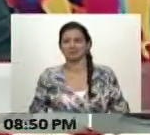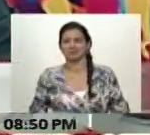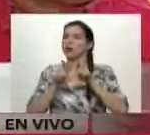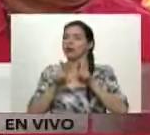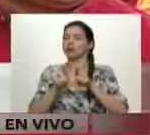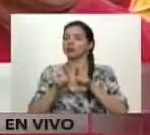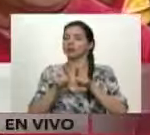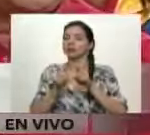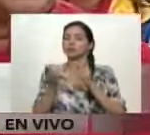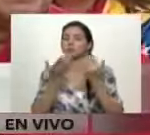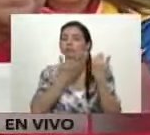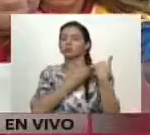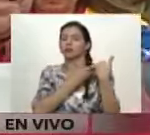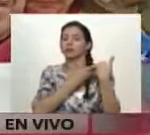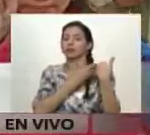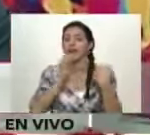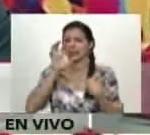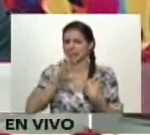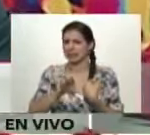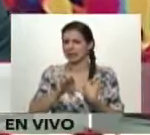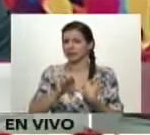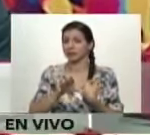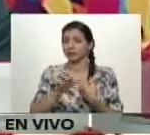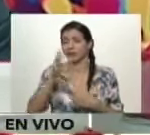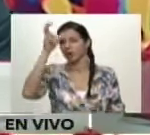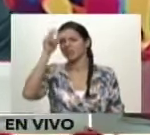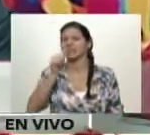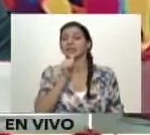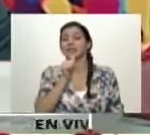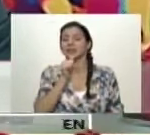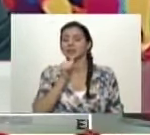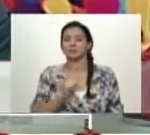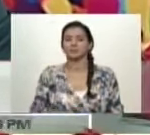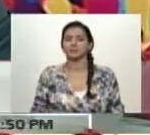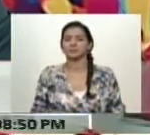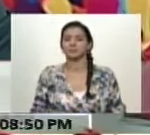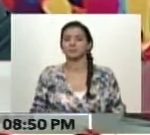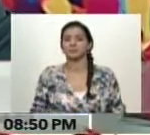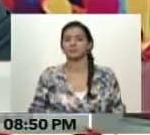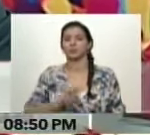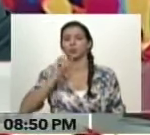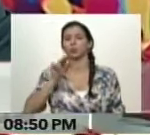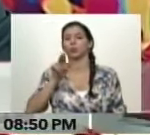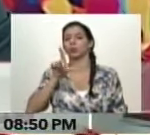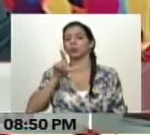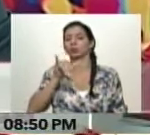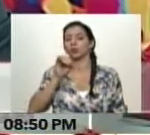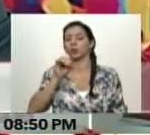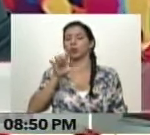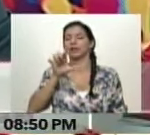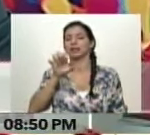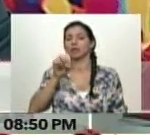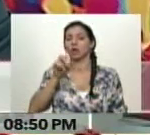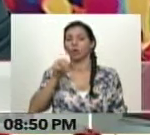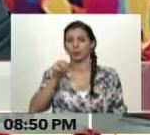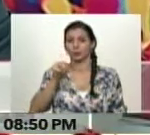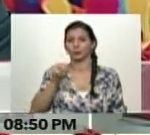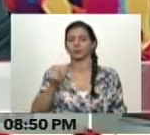Es responsable del Estado Falcón a nuestro camarada Julio León Heredia.